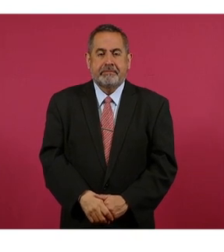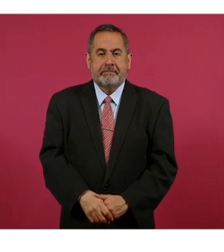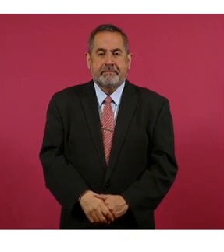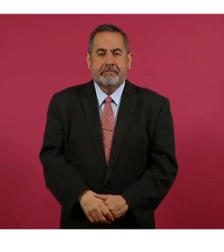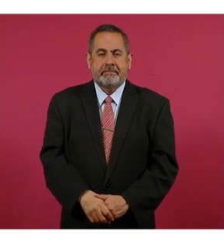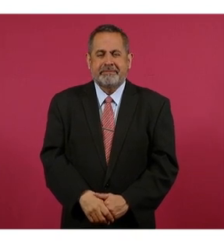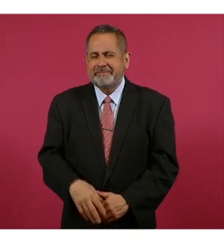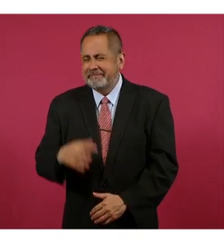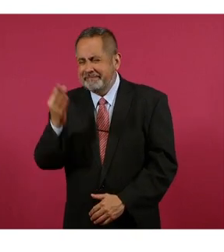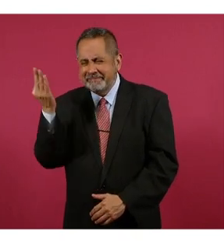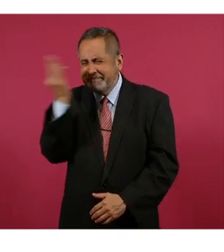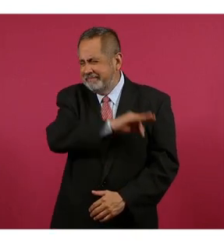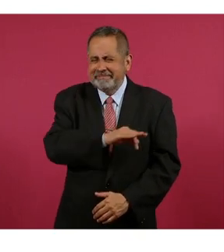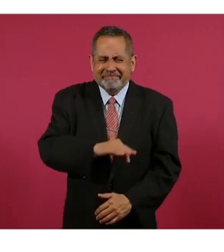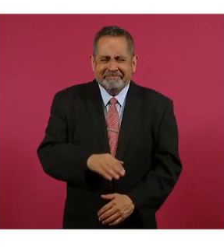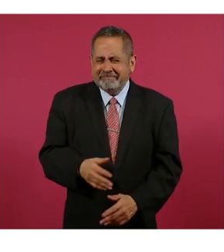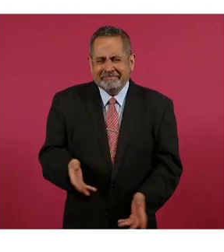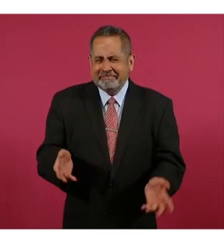Falso,